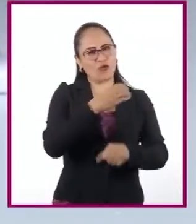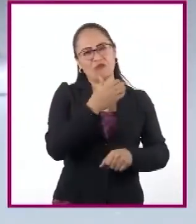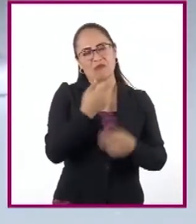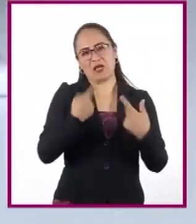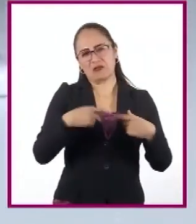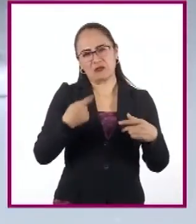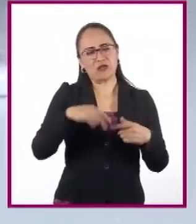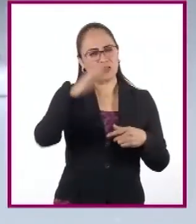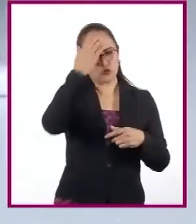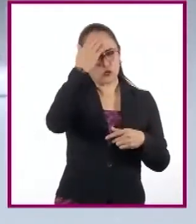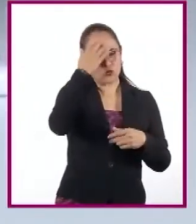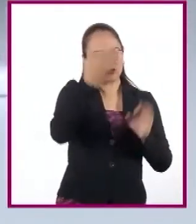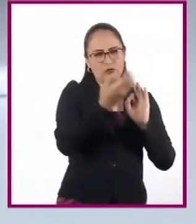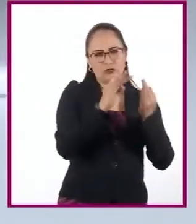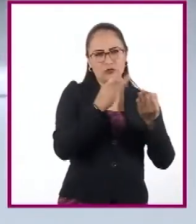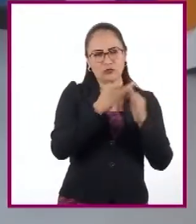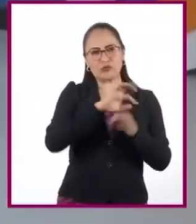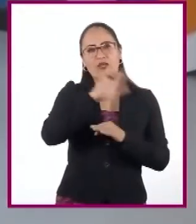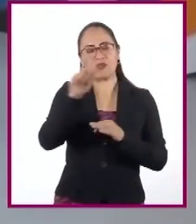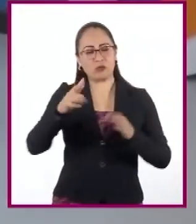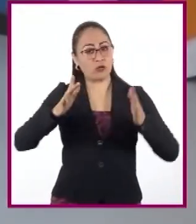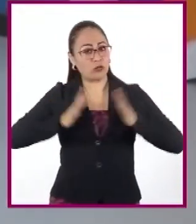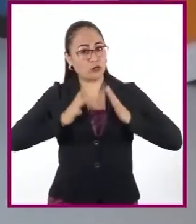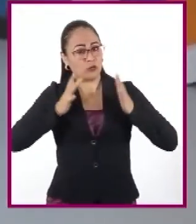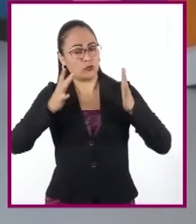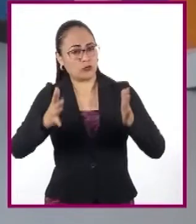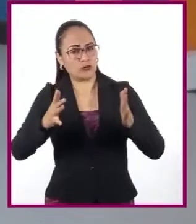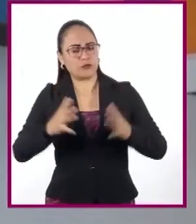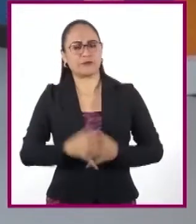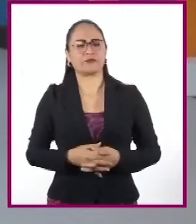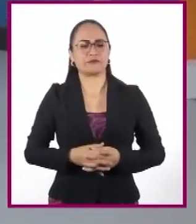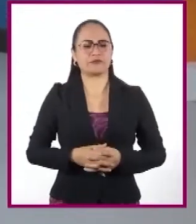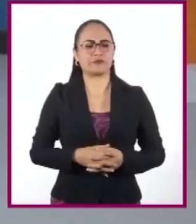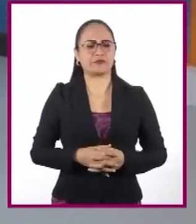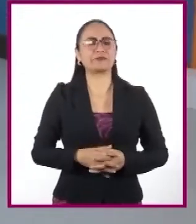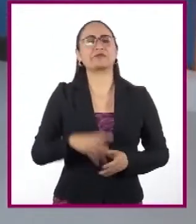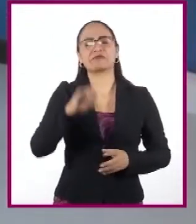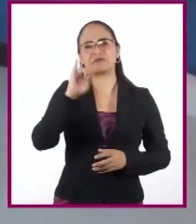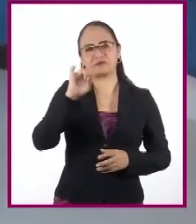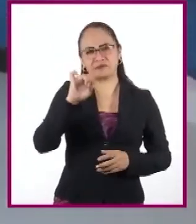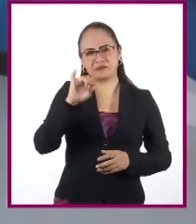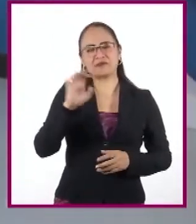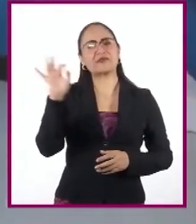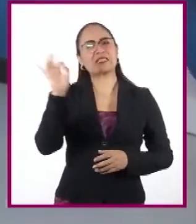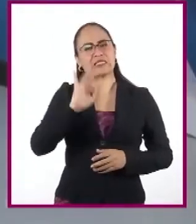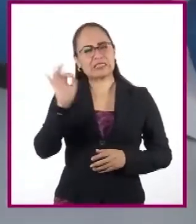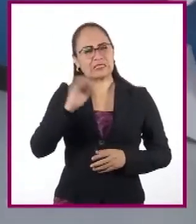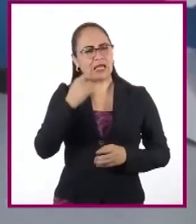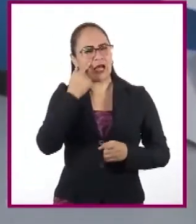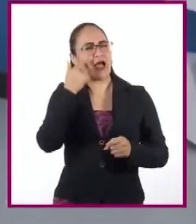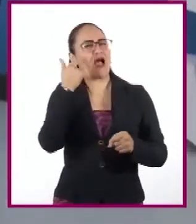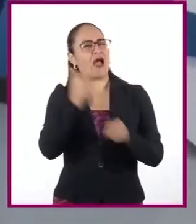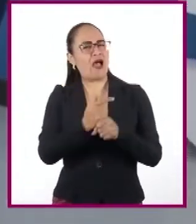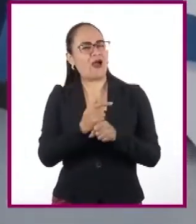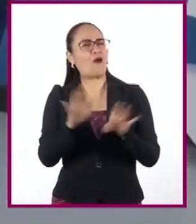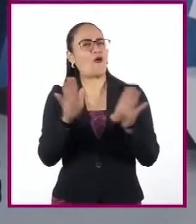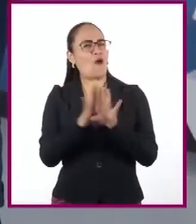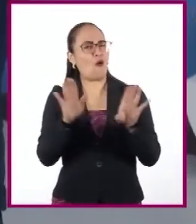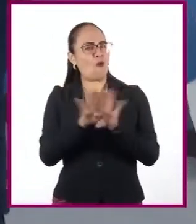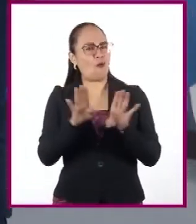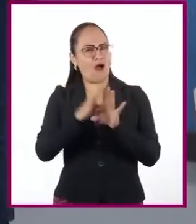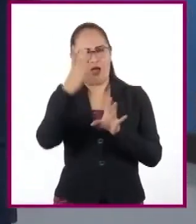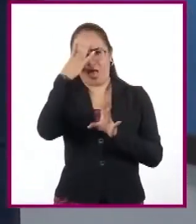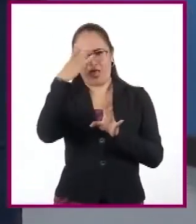conocidos y los sorprendan. Me parece que una pista que nos puede ayudar a descubrir el truco que la